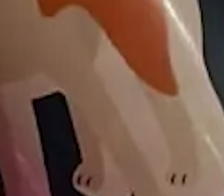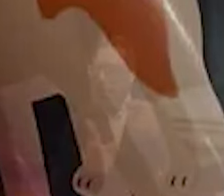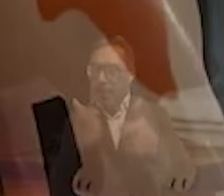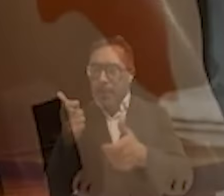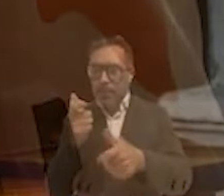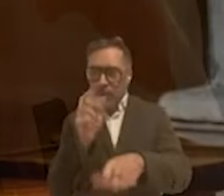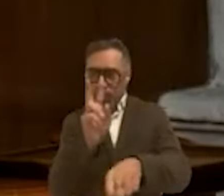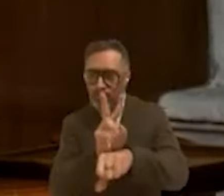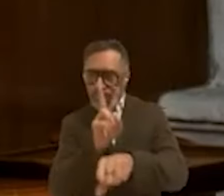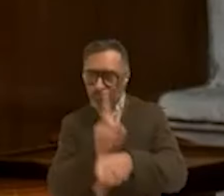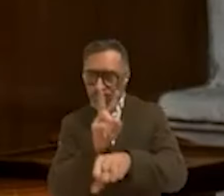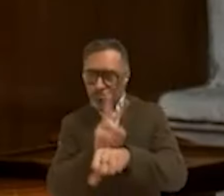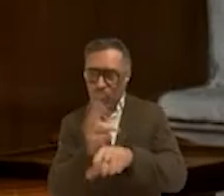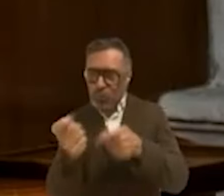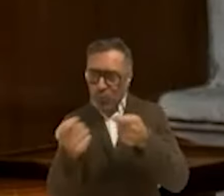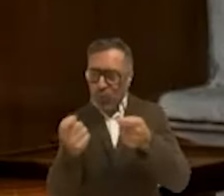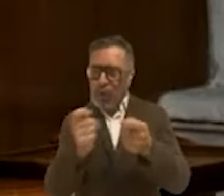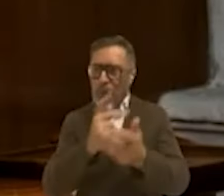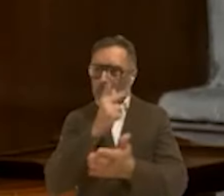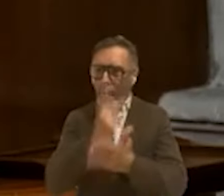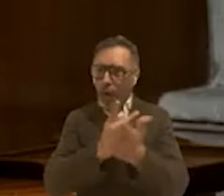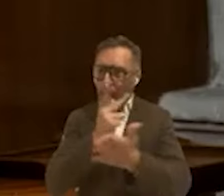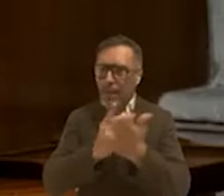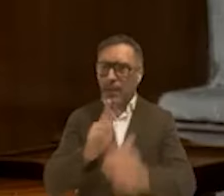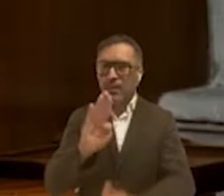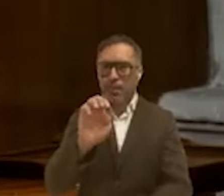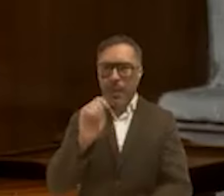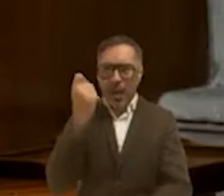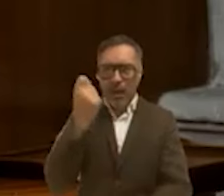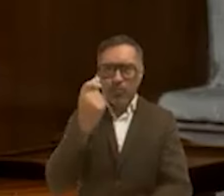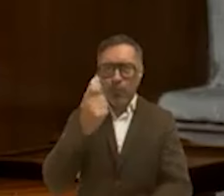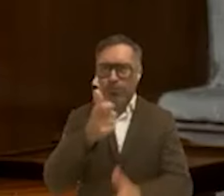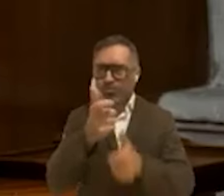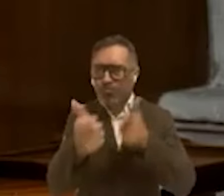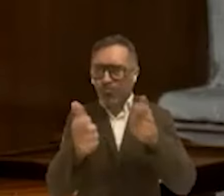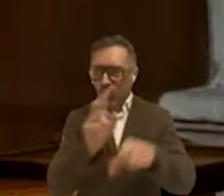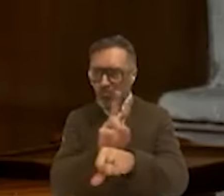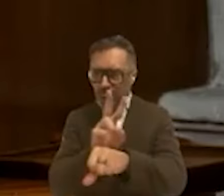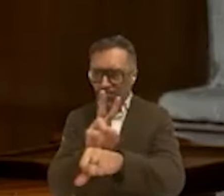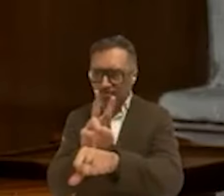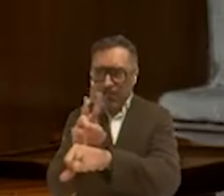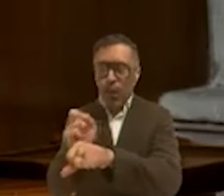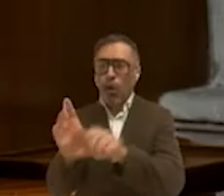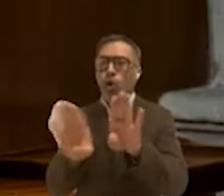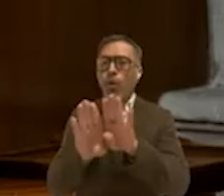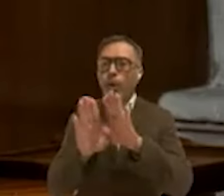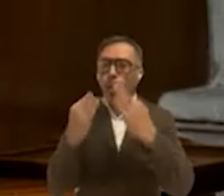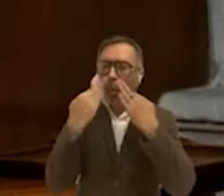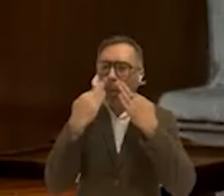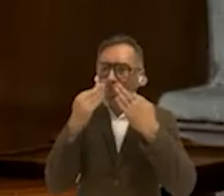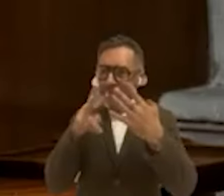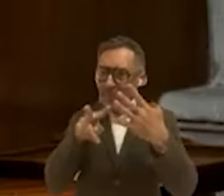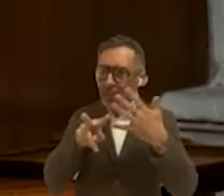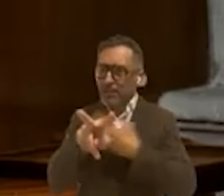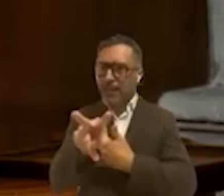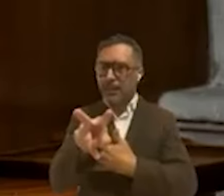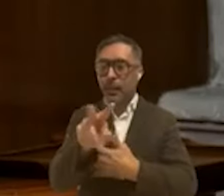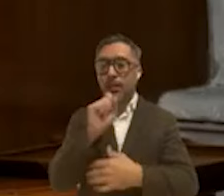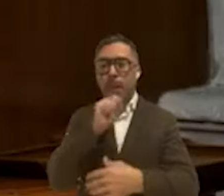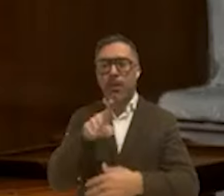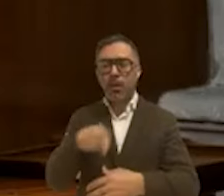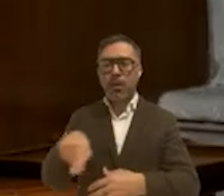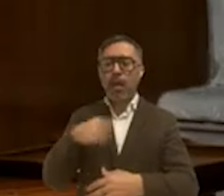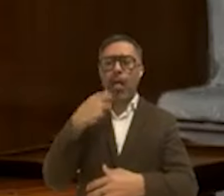Ciudadano presentó un video en el que se mostraron escenas de la boda. Forma transparente y responsables,